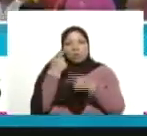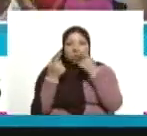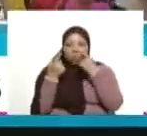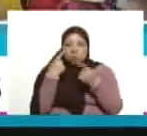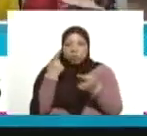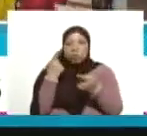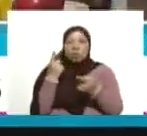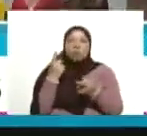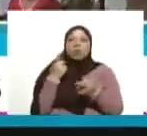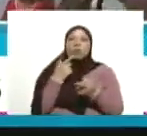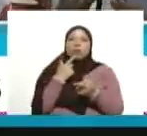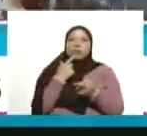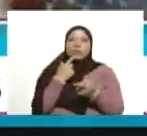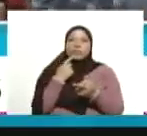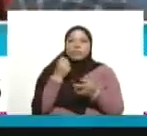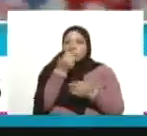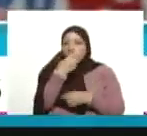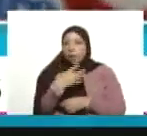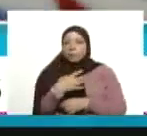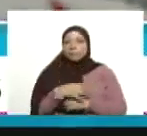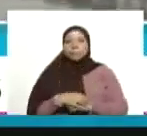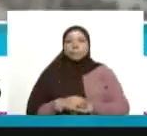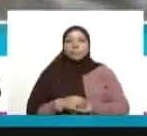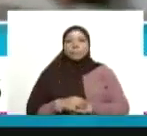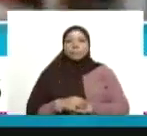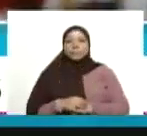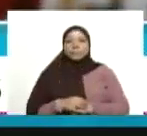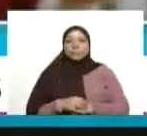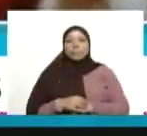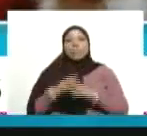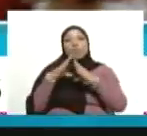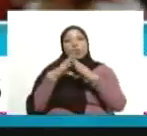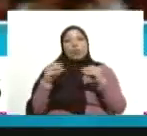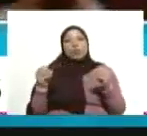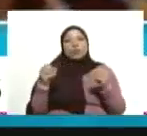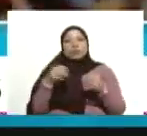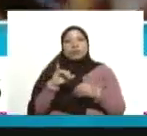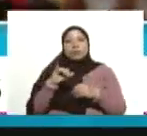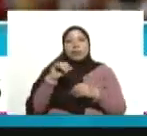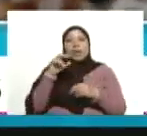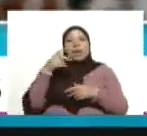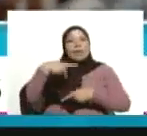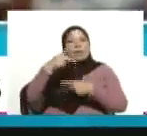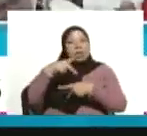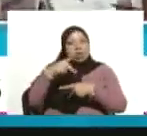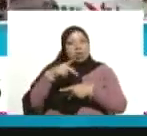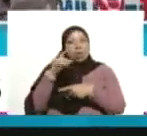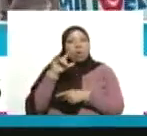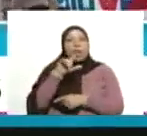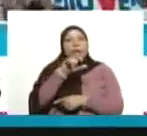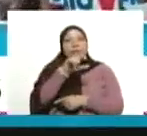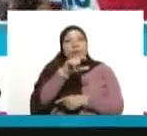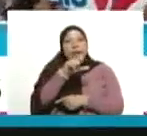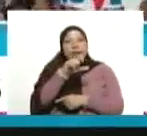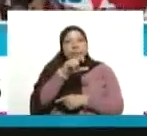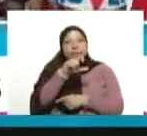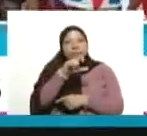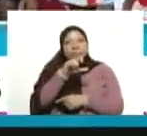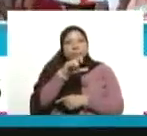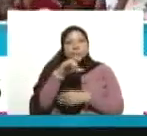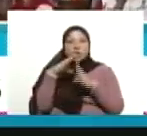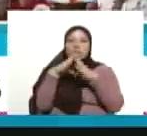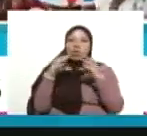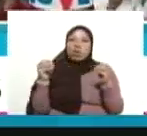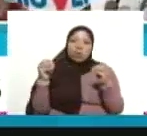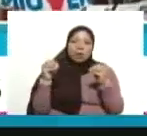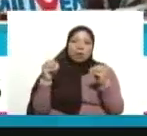dice Lara, Humocaro Alto, muy buena. Casi todas yo las saco en mis redes sociales, casi todas. Trato de que sean